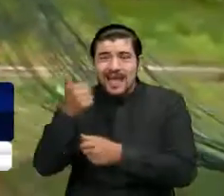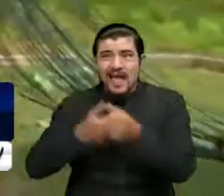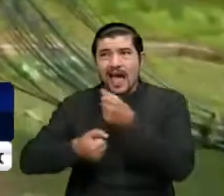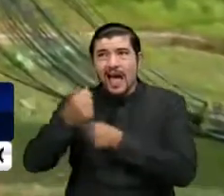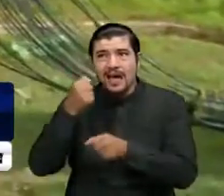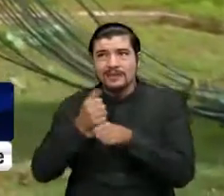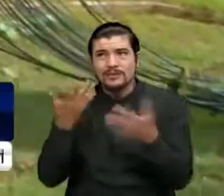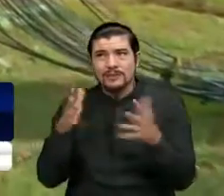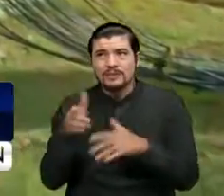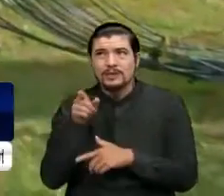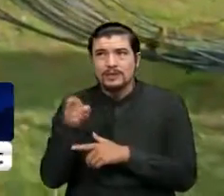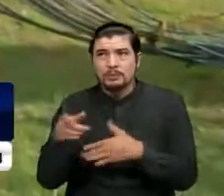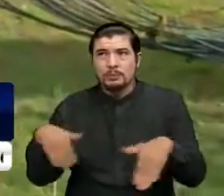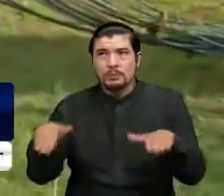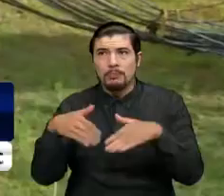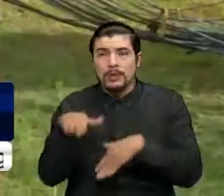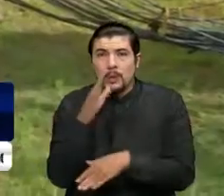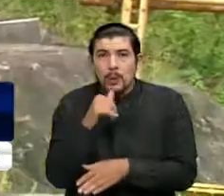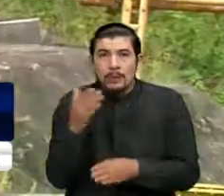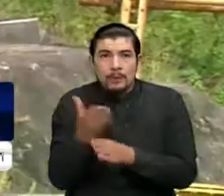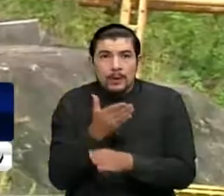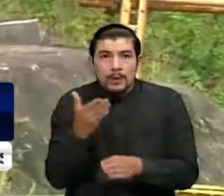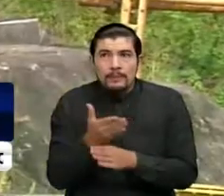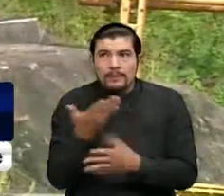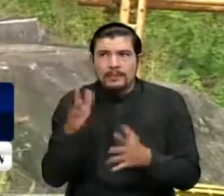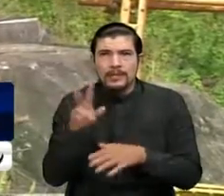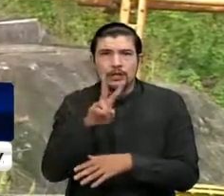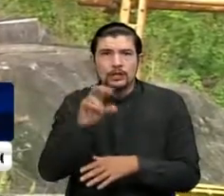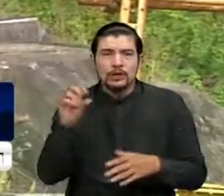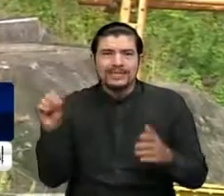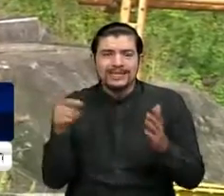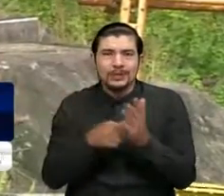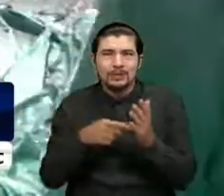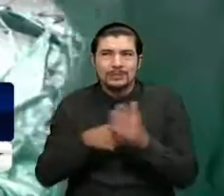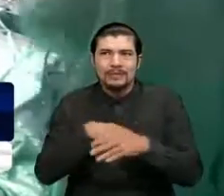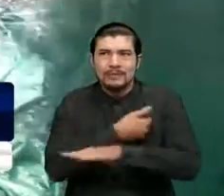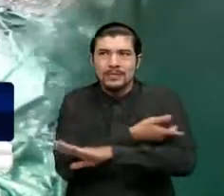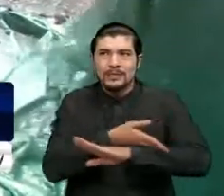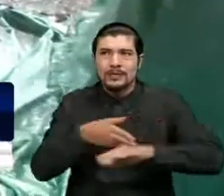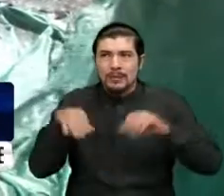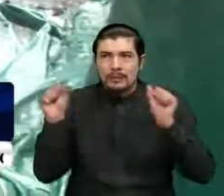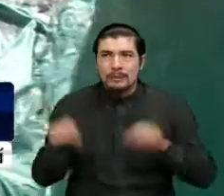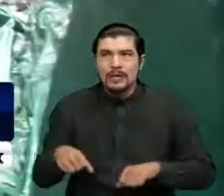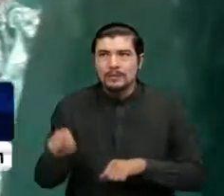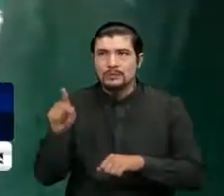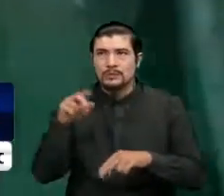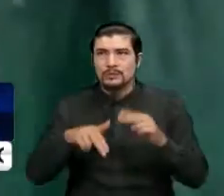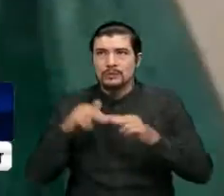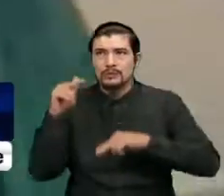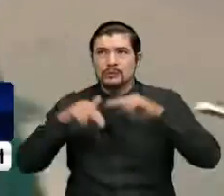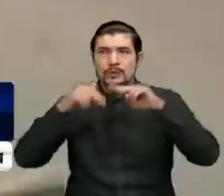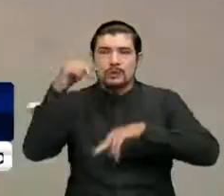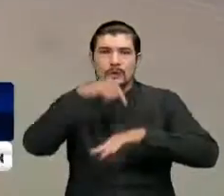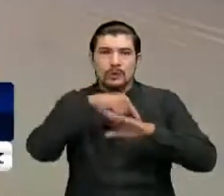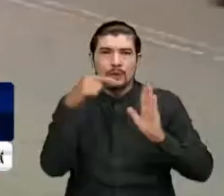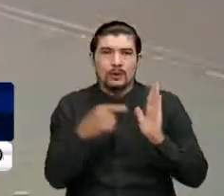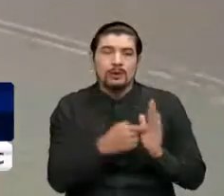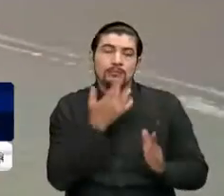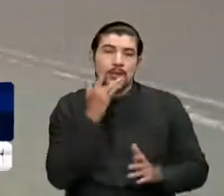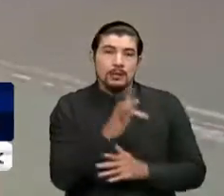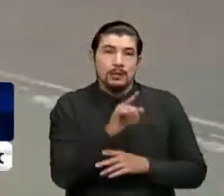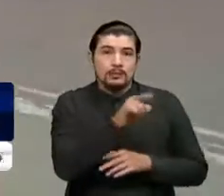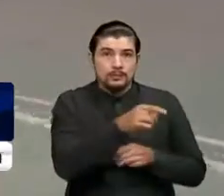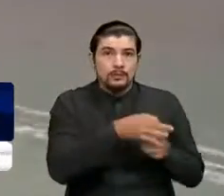se encuentra en un limbo jurídico por cerca de 200 mil millones de pesos para ser terminada lamentable para nosotros como municipio